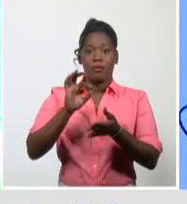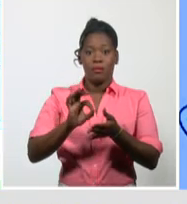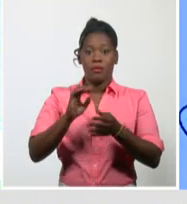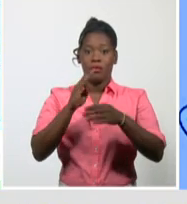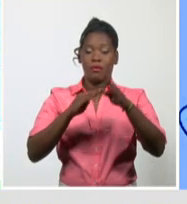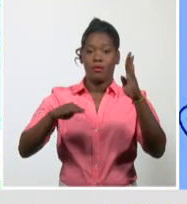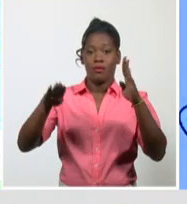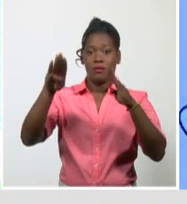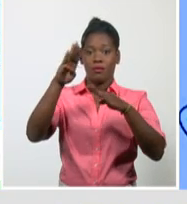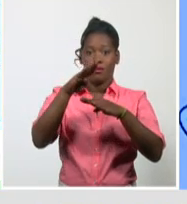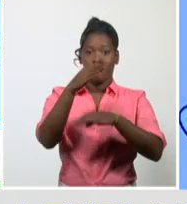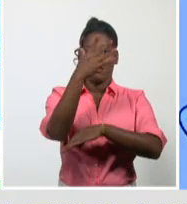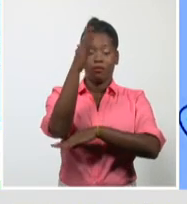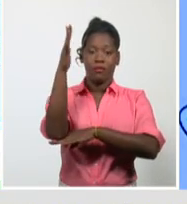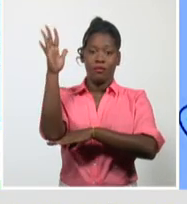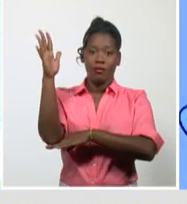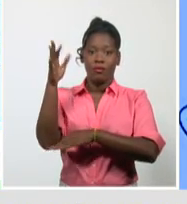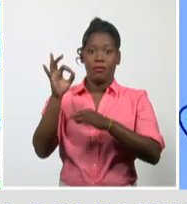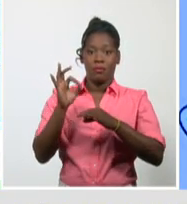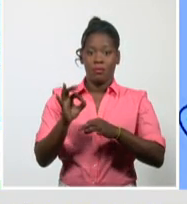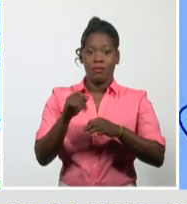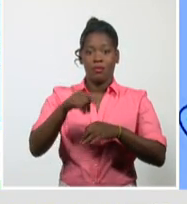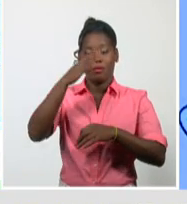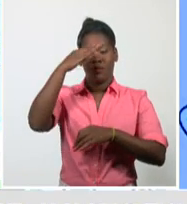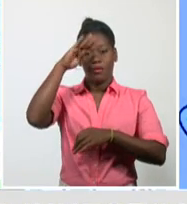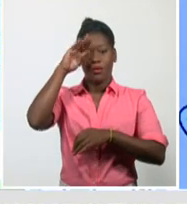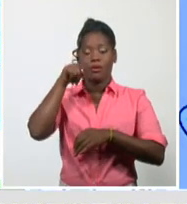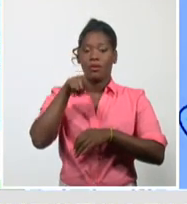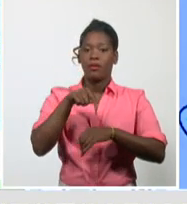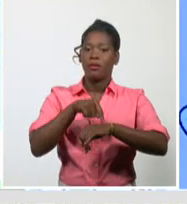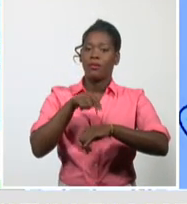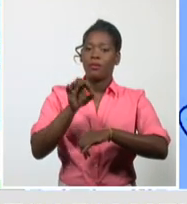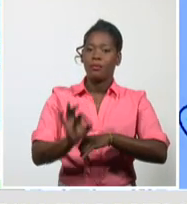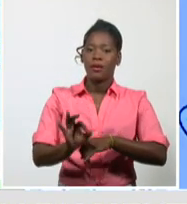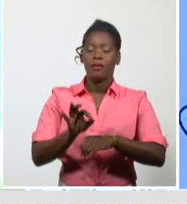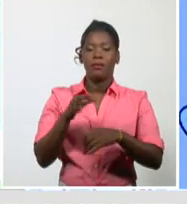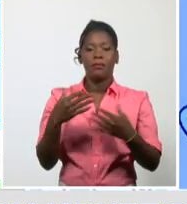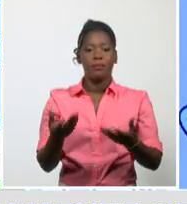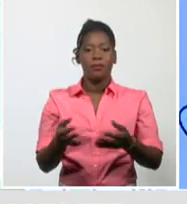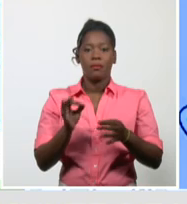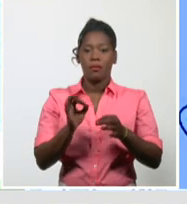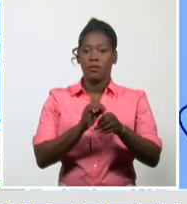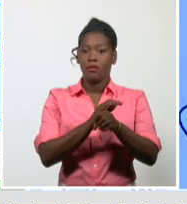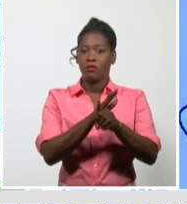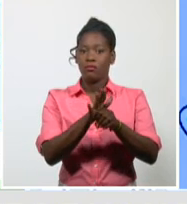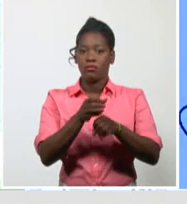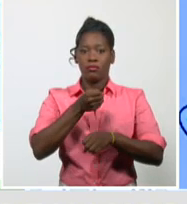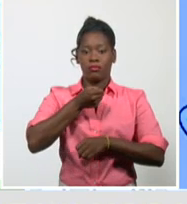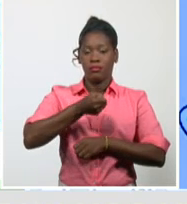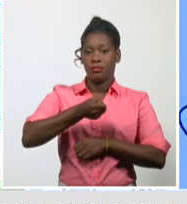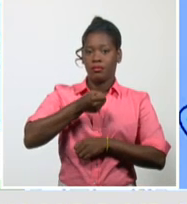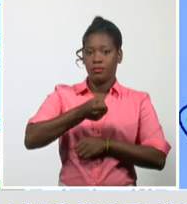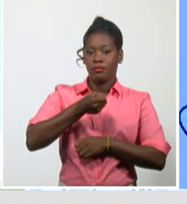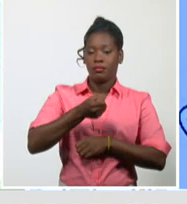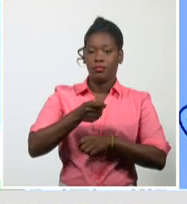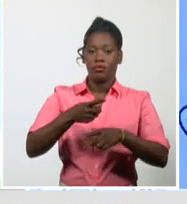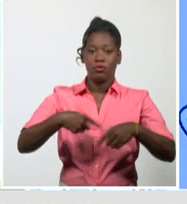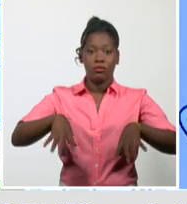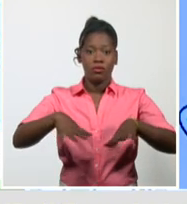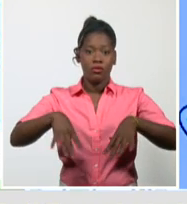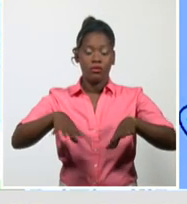Exteriores de la República de Cuba. De inmediato iniciamos la conferencia de prensa del Ministerio de Salud Pública sobre la actualización de la